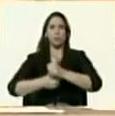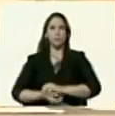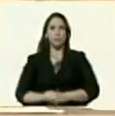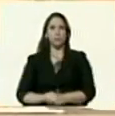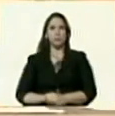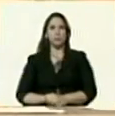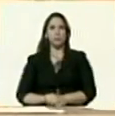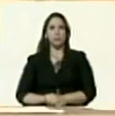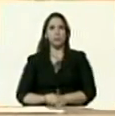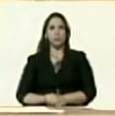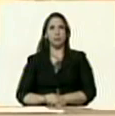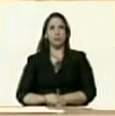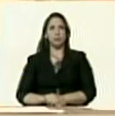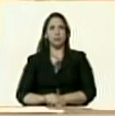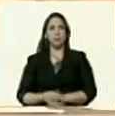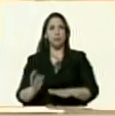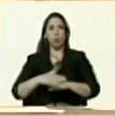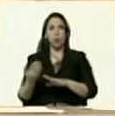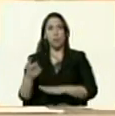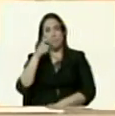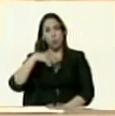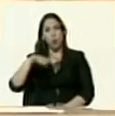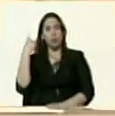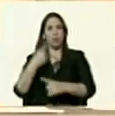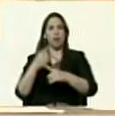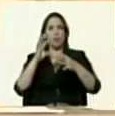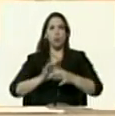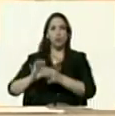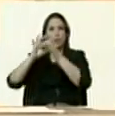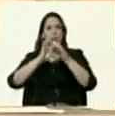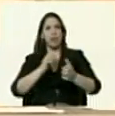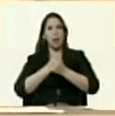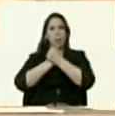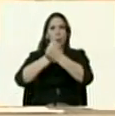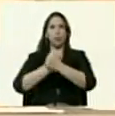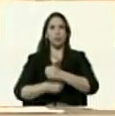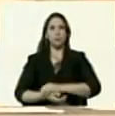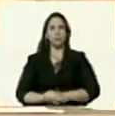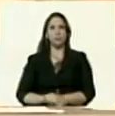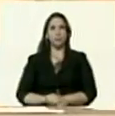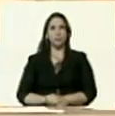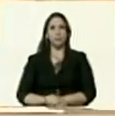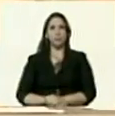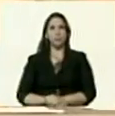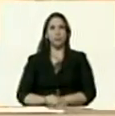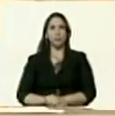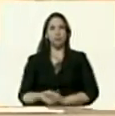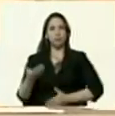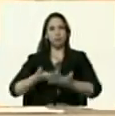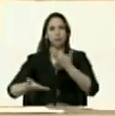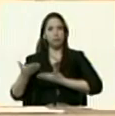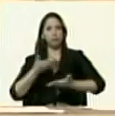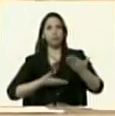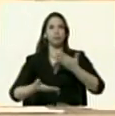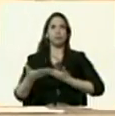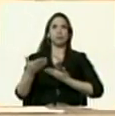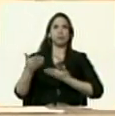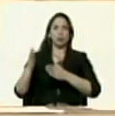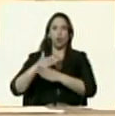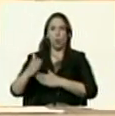Porque a los pueblos nos tienen que unir el amor. Eso es lo que nos tiene que unir a los pueblos, el amor, la solidaridad, el